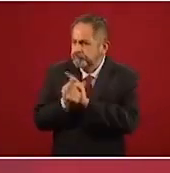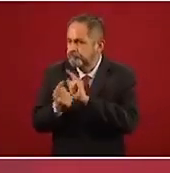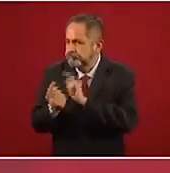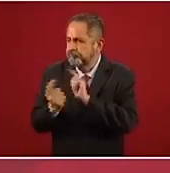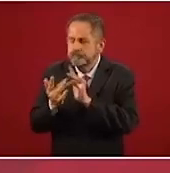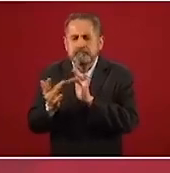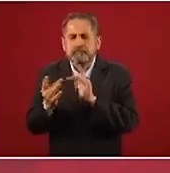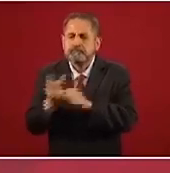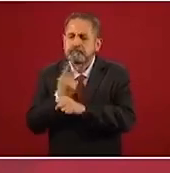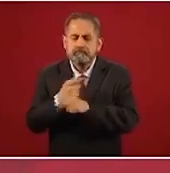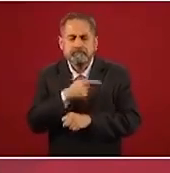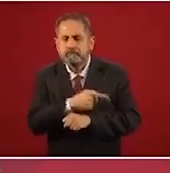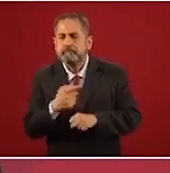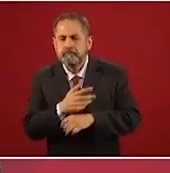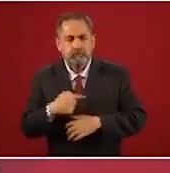asunto,